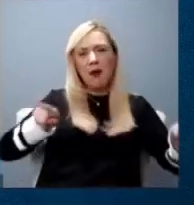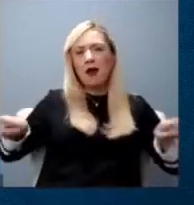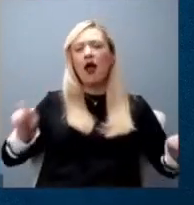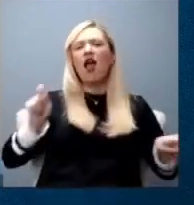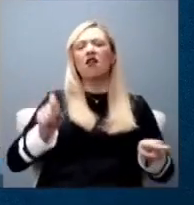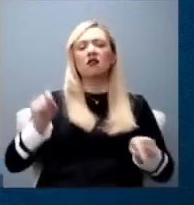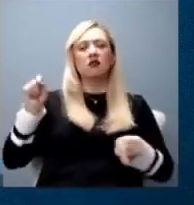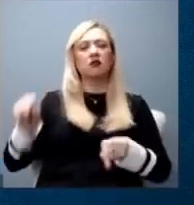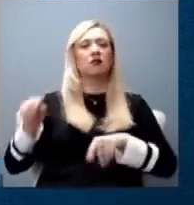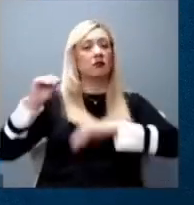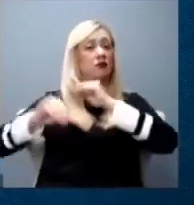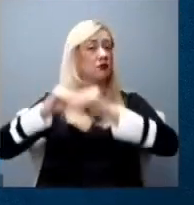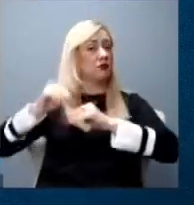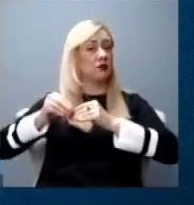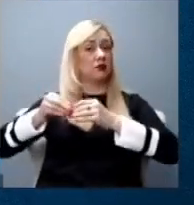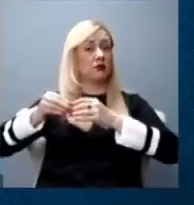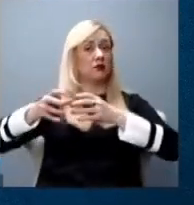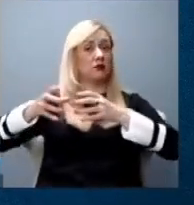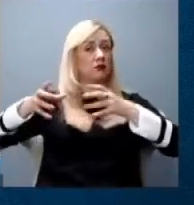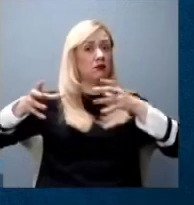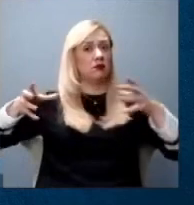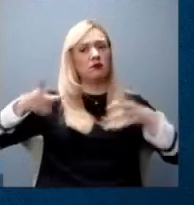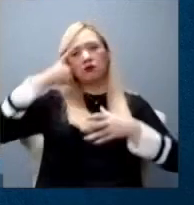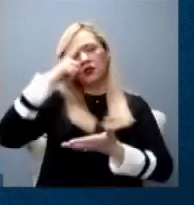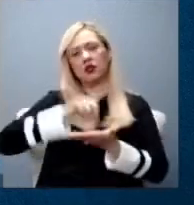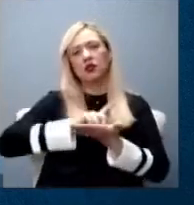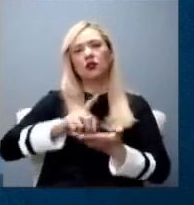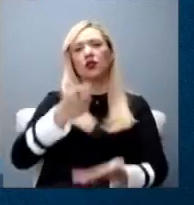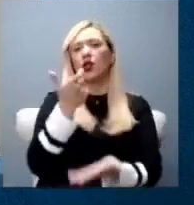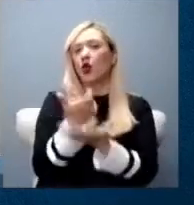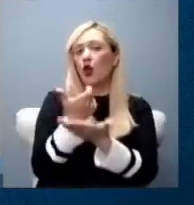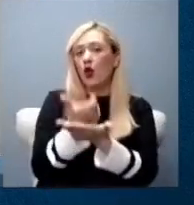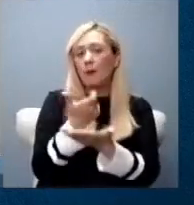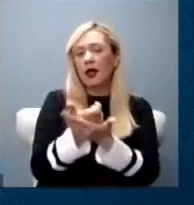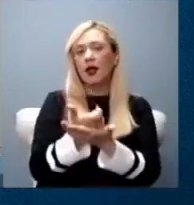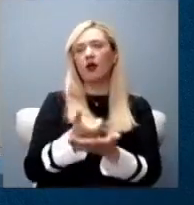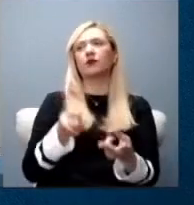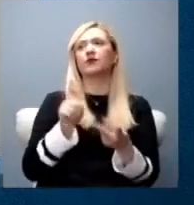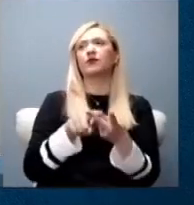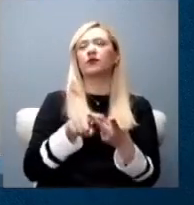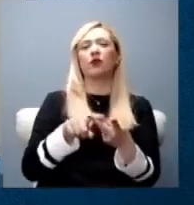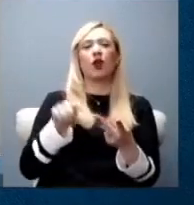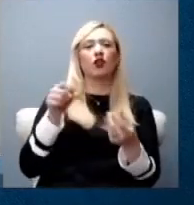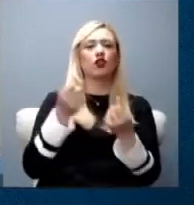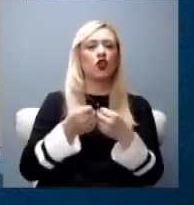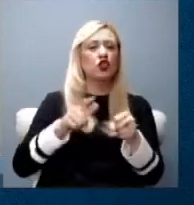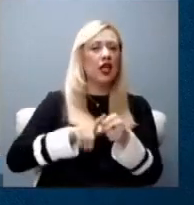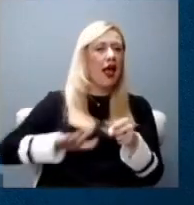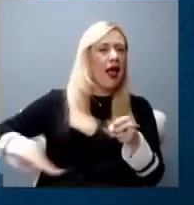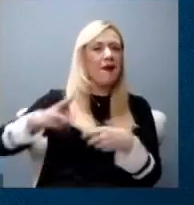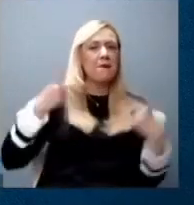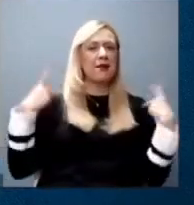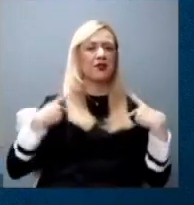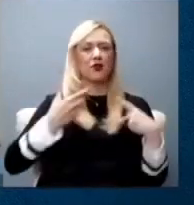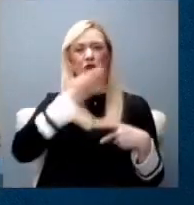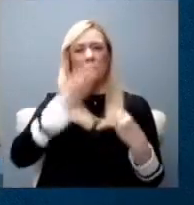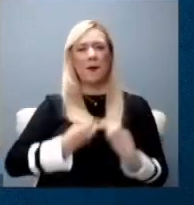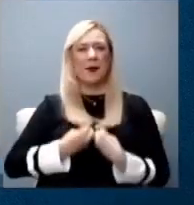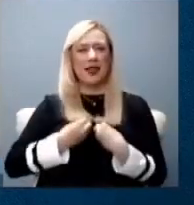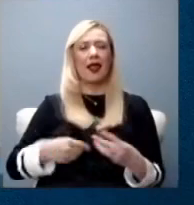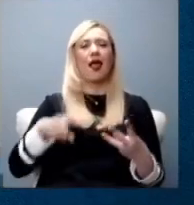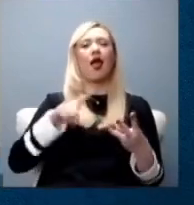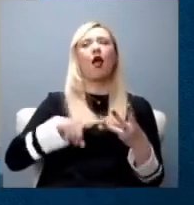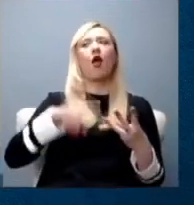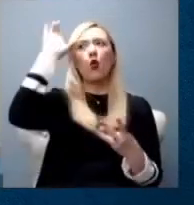desarrollo sumamente significativo de los derechos económicos, sociales, culturales y ambientales, ¿no? Hay una opinión consultiva